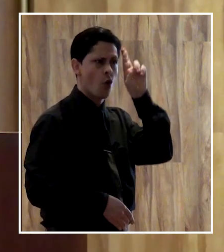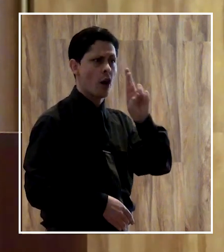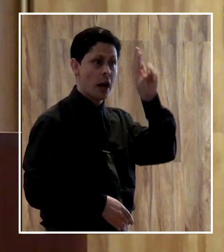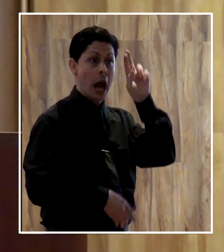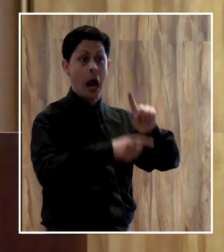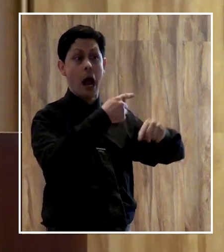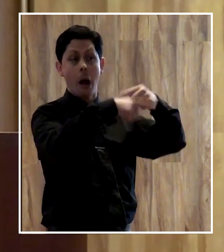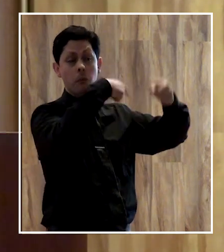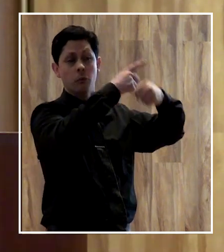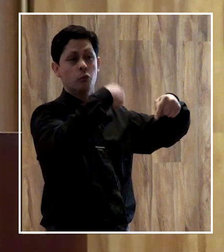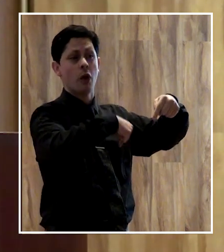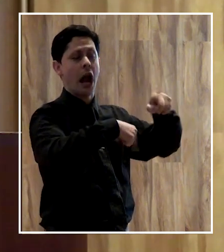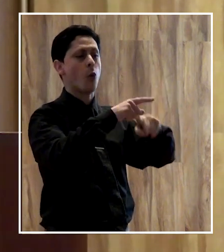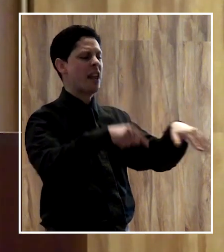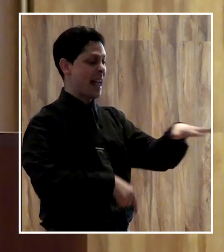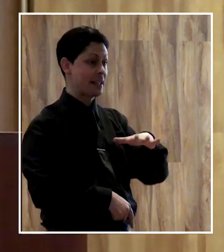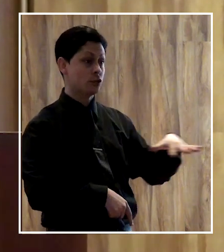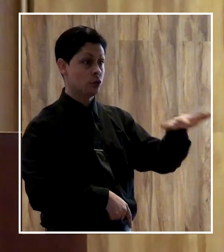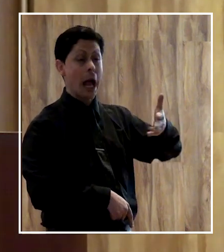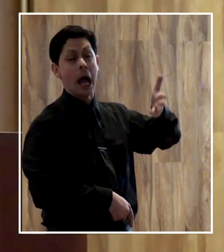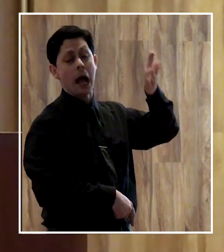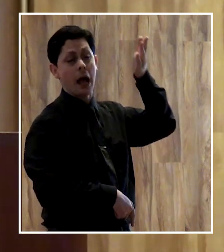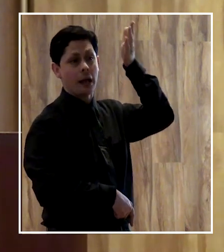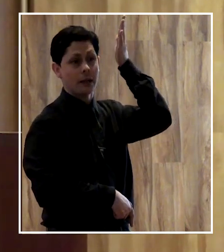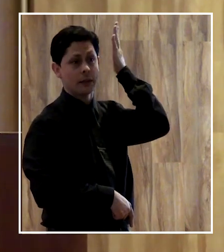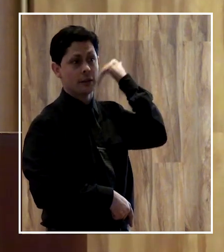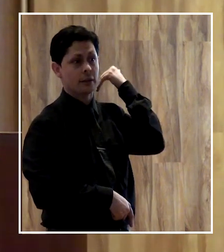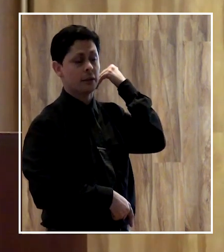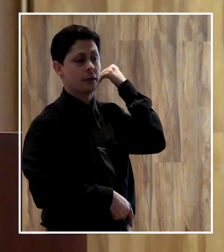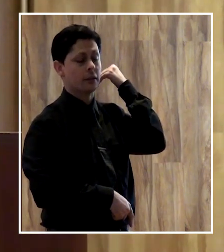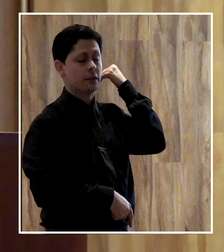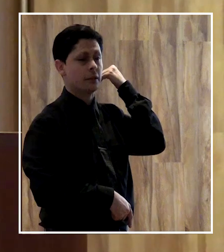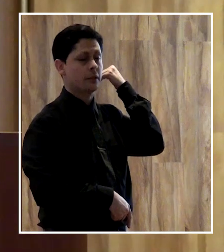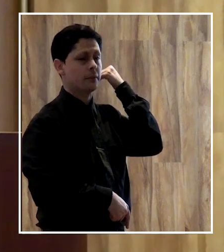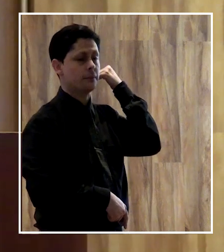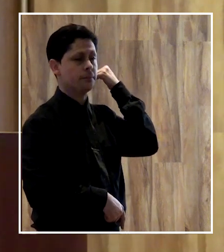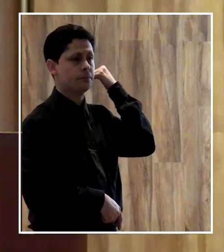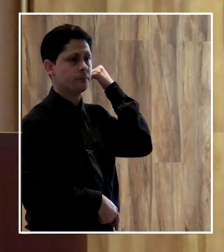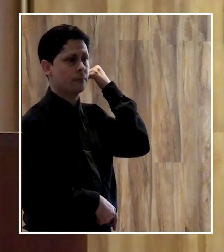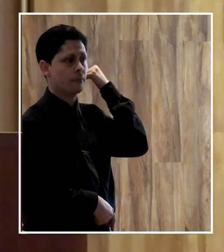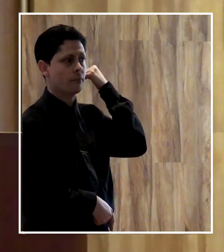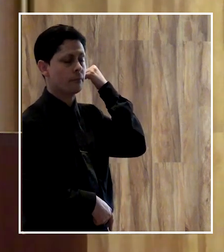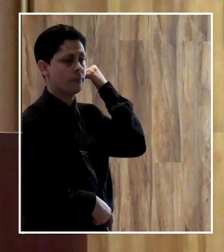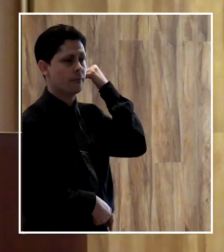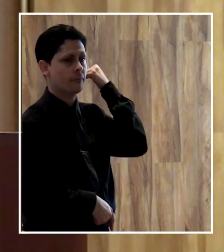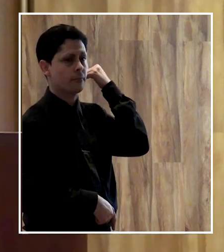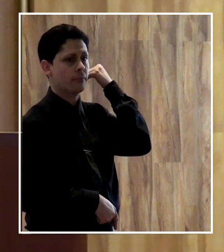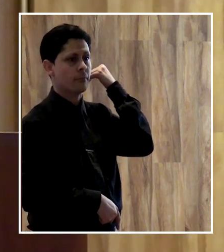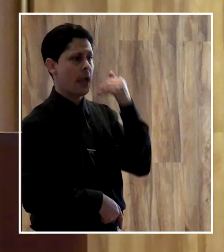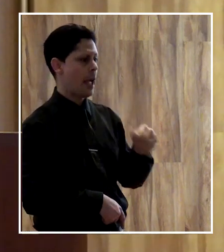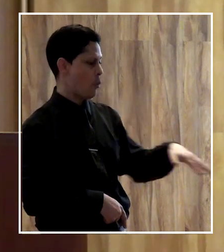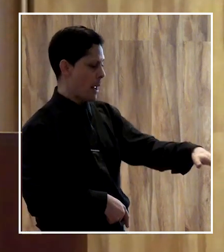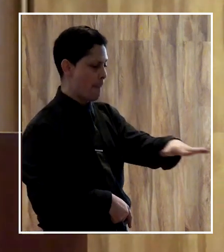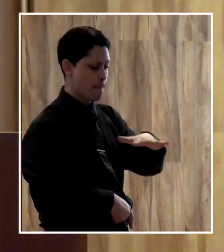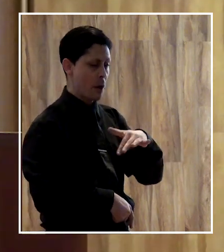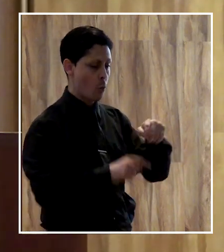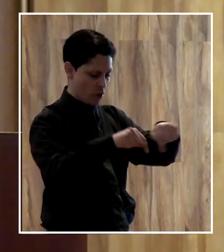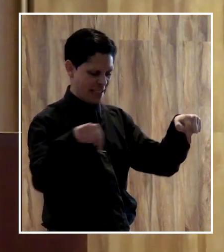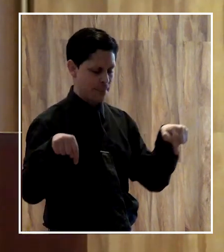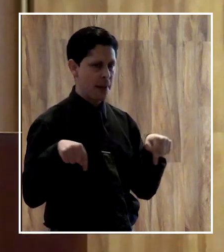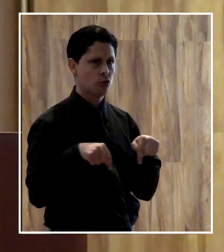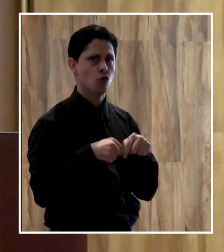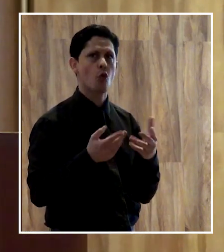algunos episodios que personalmente he vivido con Iván, porque siento que es un espacio